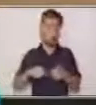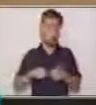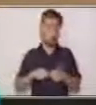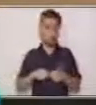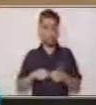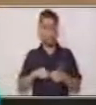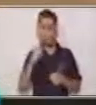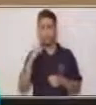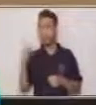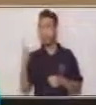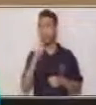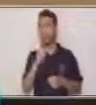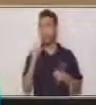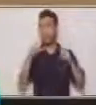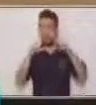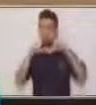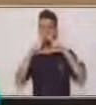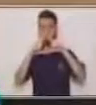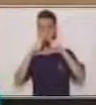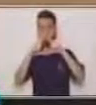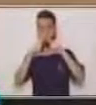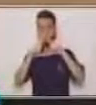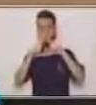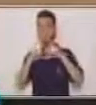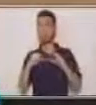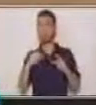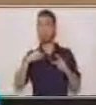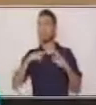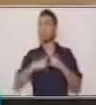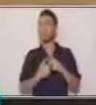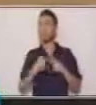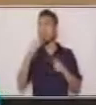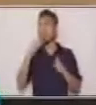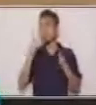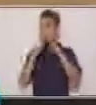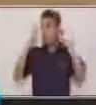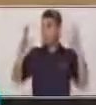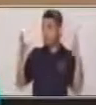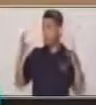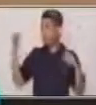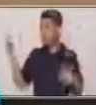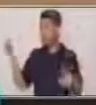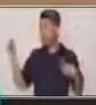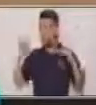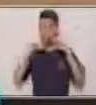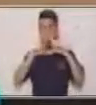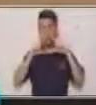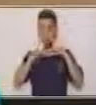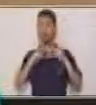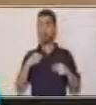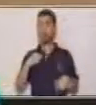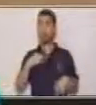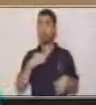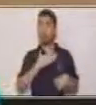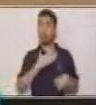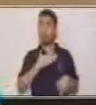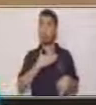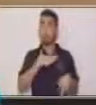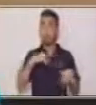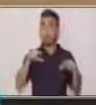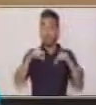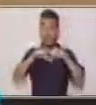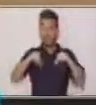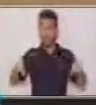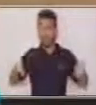perímetro de cada uno de los triángulos. Vamos a empezar por el triángulo grande. Vamos a tomar nuestra regla